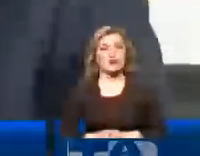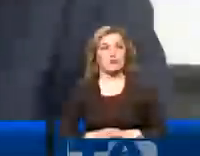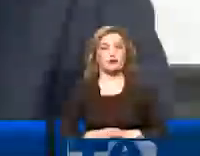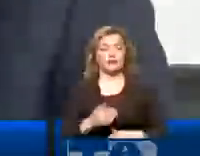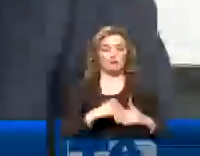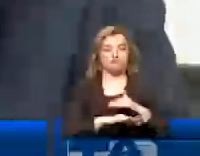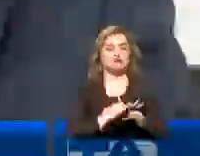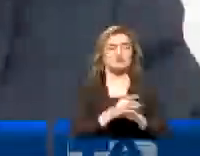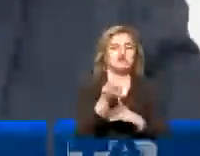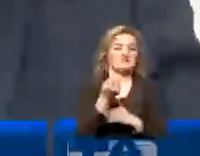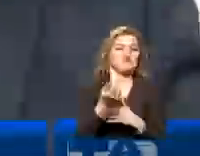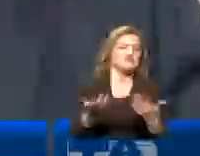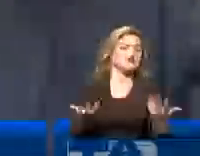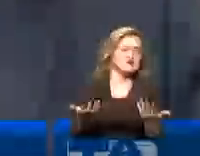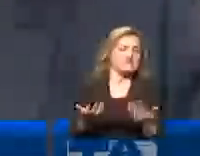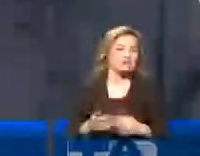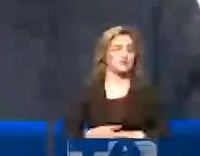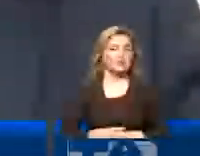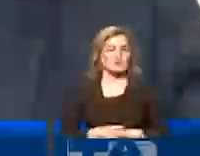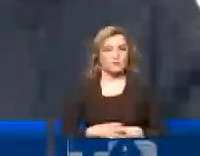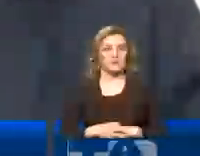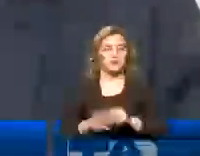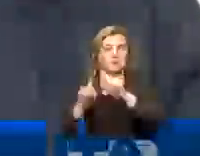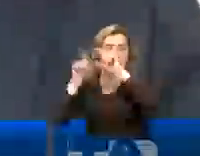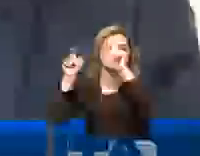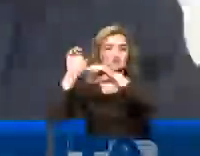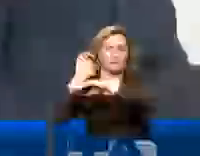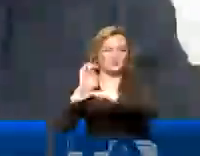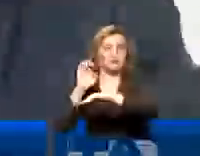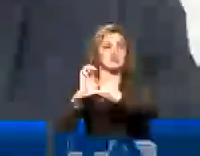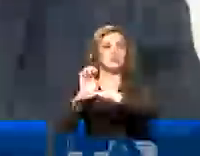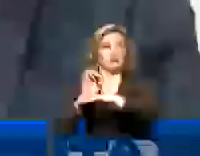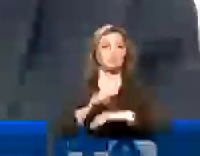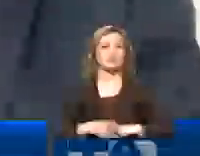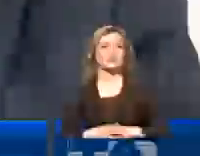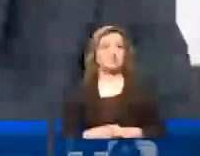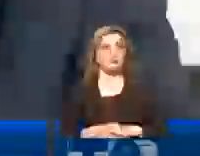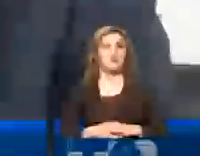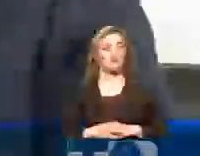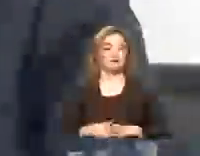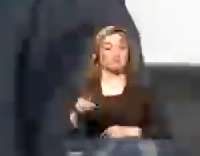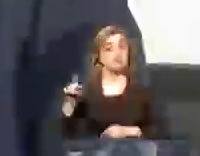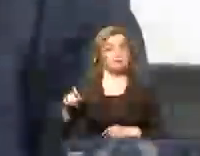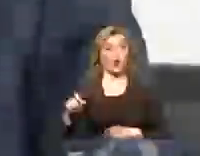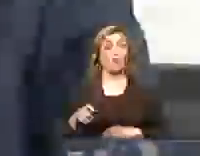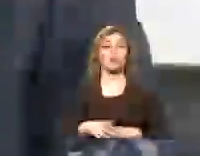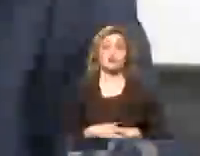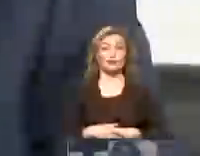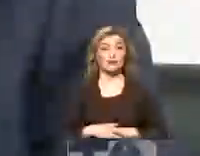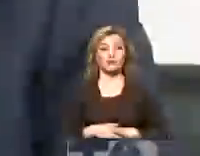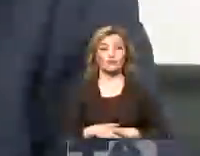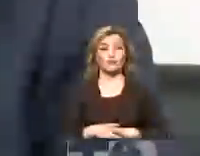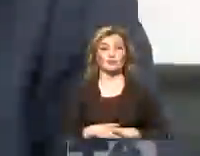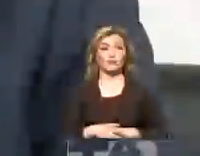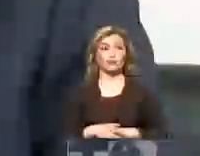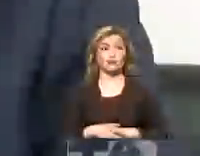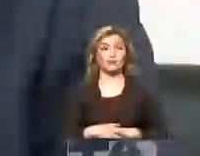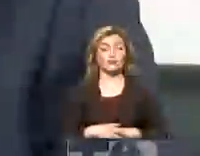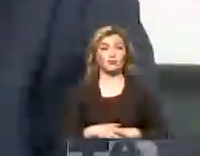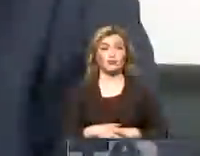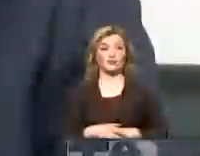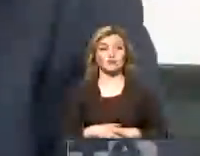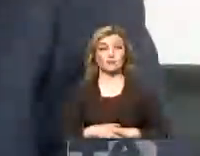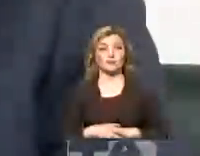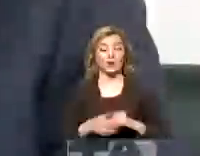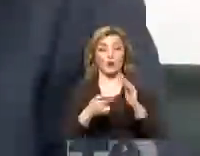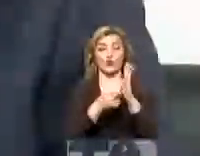dividendos, lo cual implica que la compañía ecuatoriana o la compañía local tenga que retener el impuesto en la